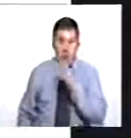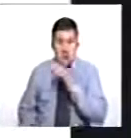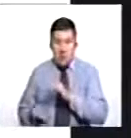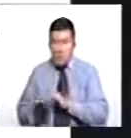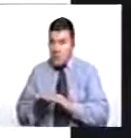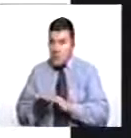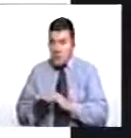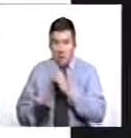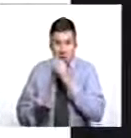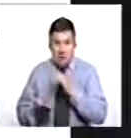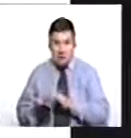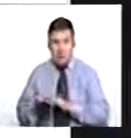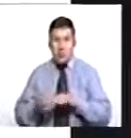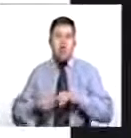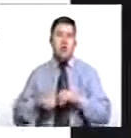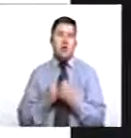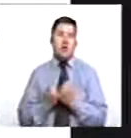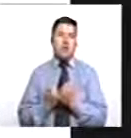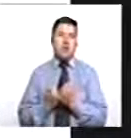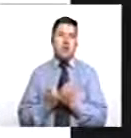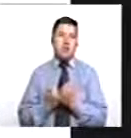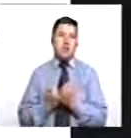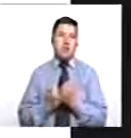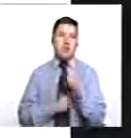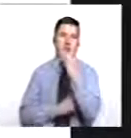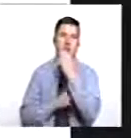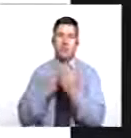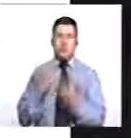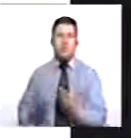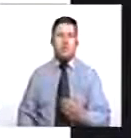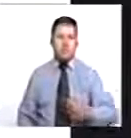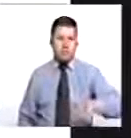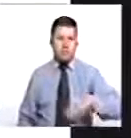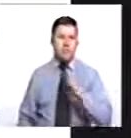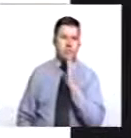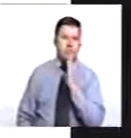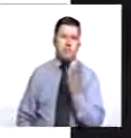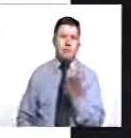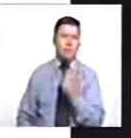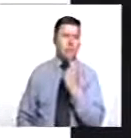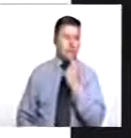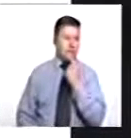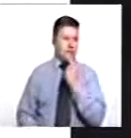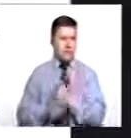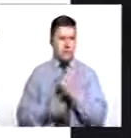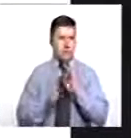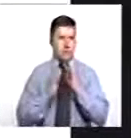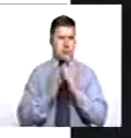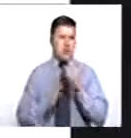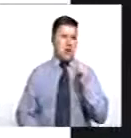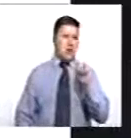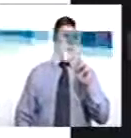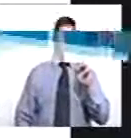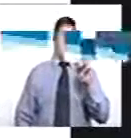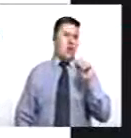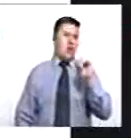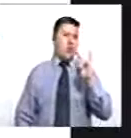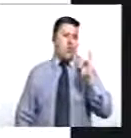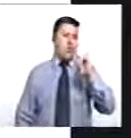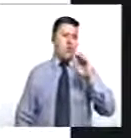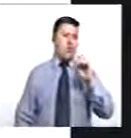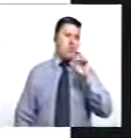pronto y adecuadamente puede romper el mercado eléctrico colombiano. Aquí estamos hablando, como lo dijo el senador Araújo, de entre